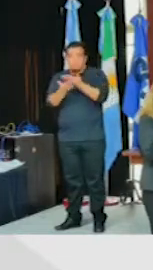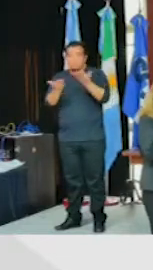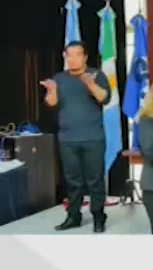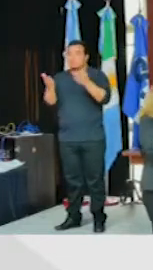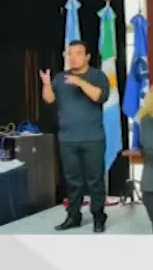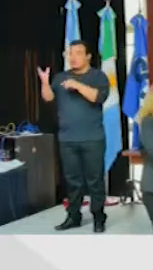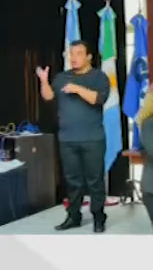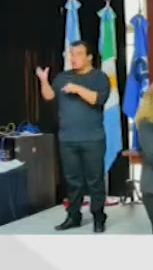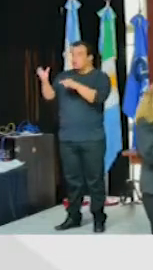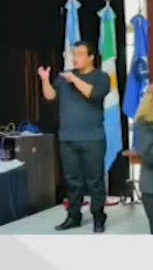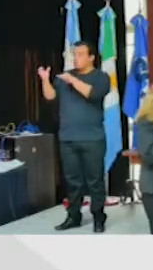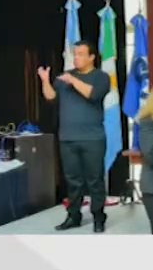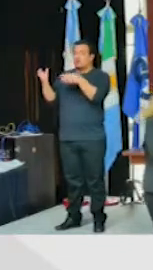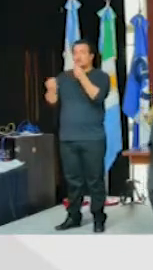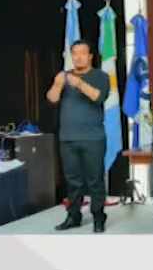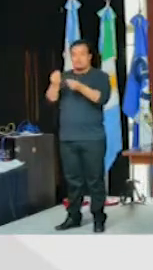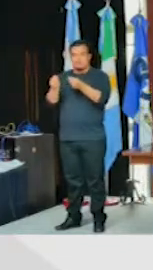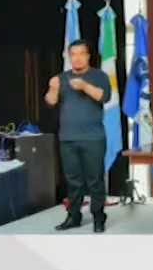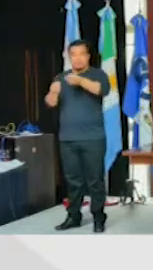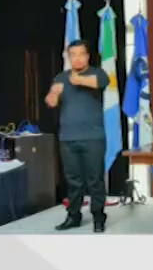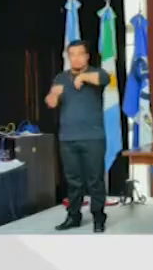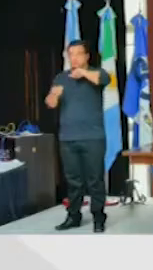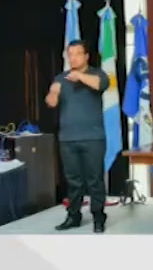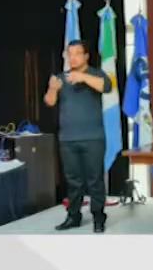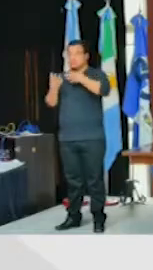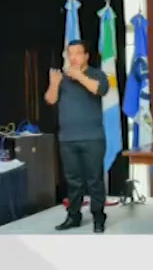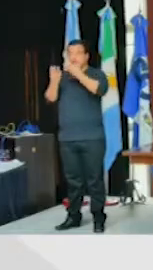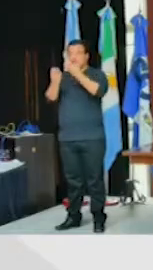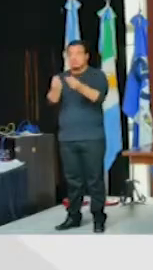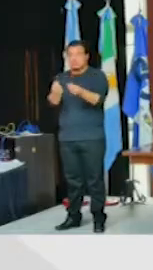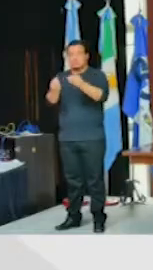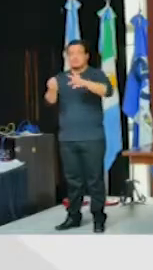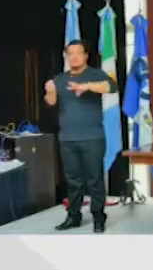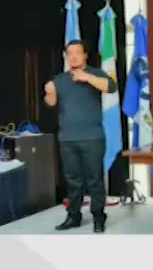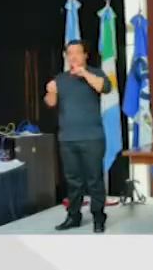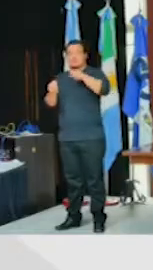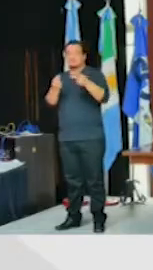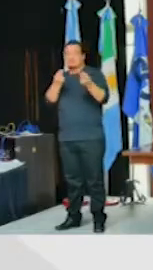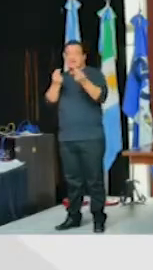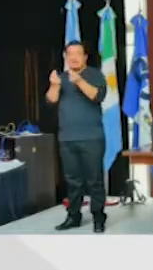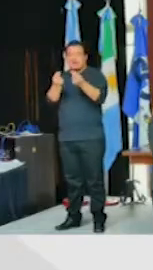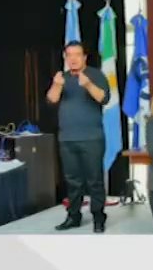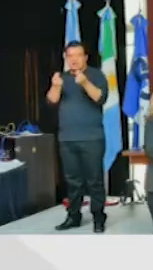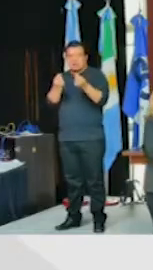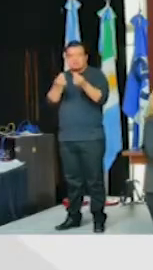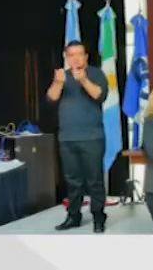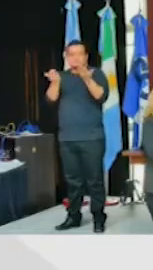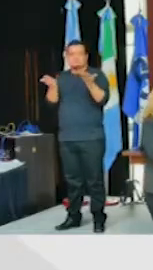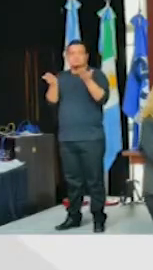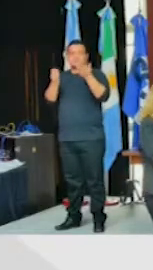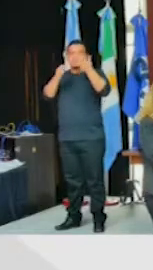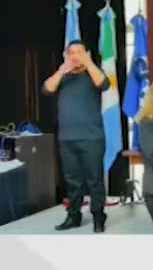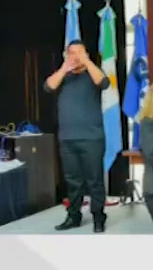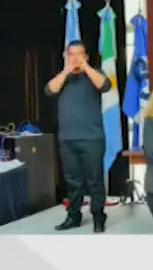Bueno, nosotros tratamos de contribuir a mejorar la calidad de vida de las personas, que logren el máximo de su capacidad